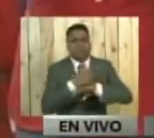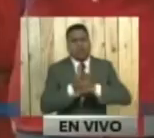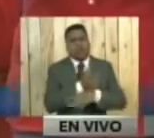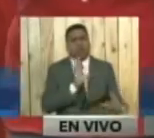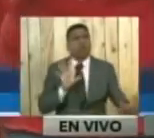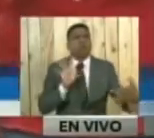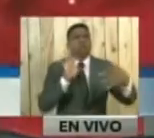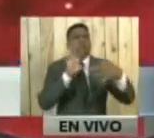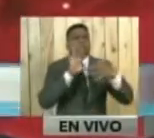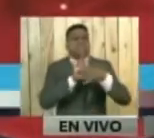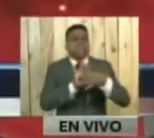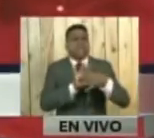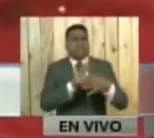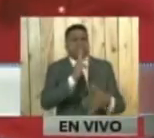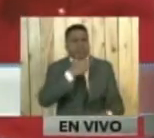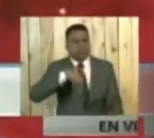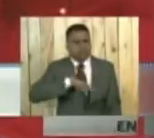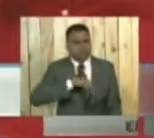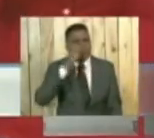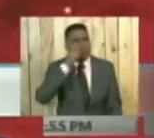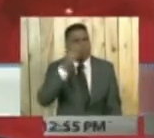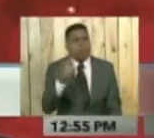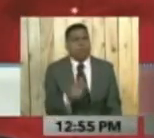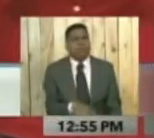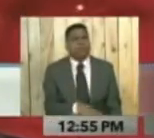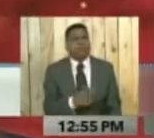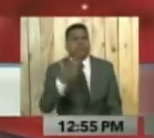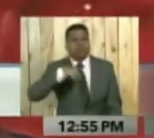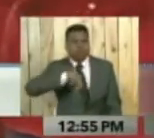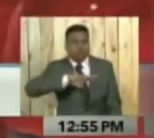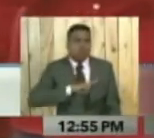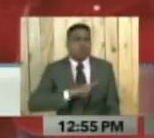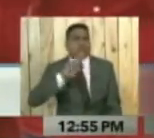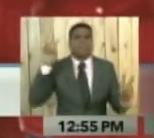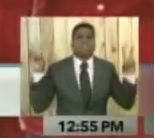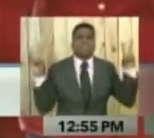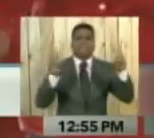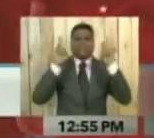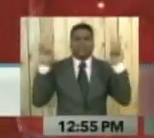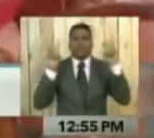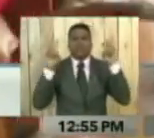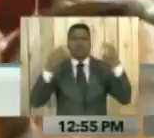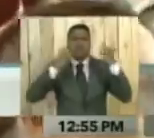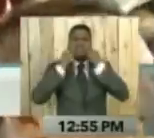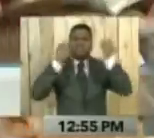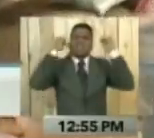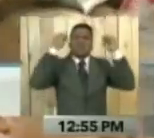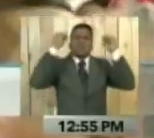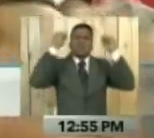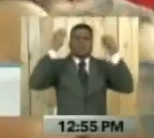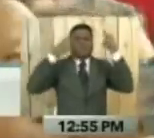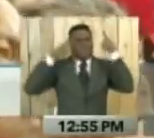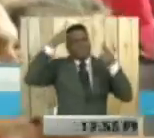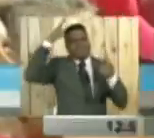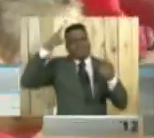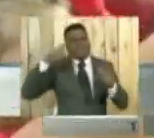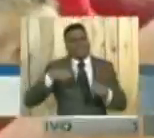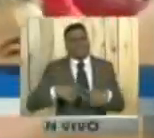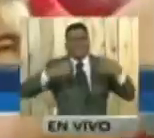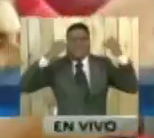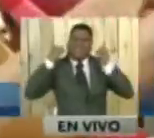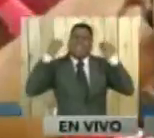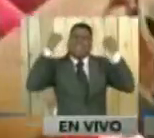unidad de nuestro pueblo, nuestra será la victoria. ¡Que viva Chávez! ¡Que